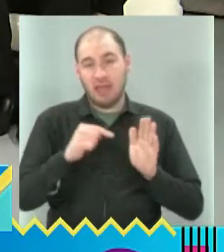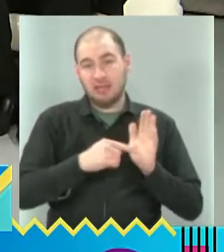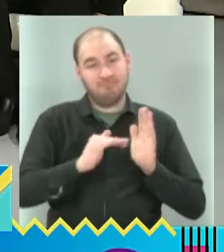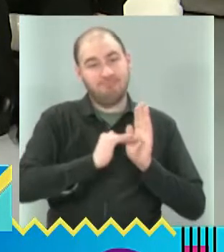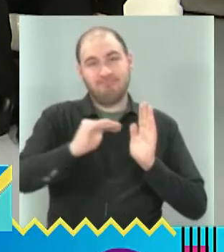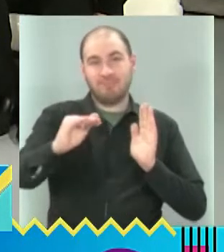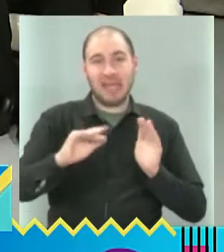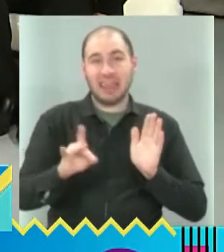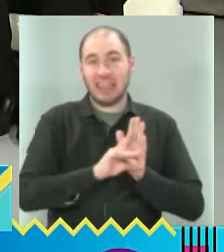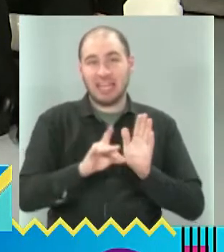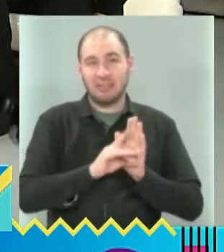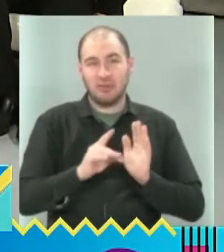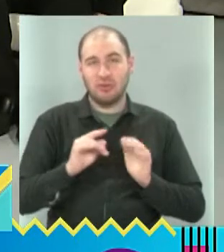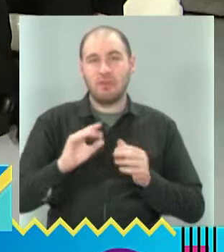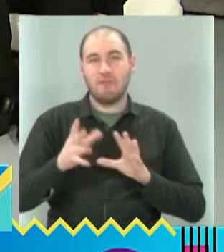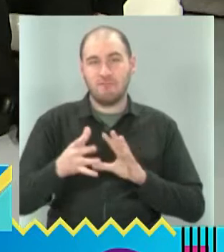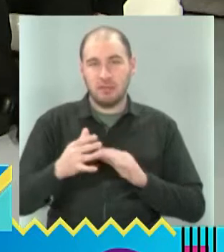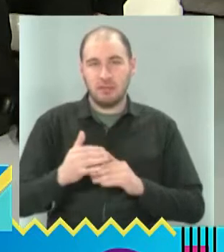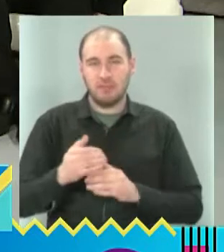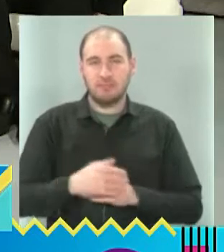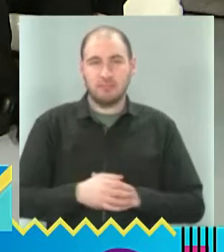El decreto tiene otra